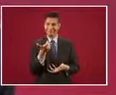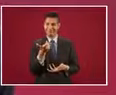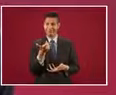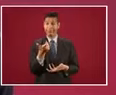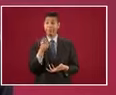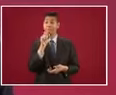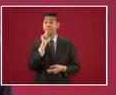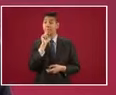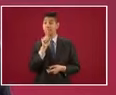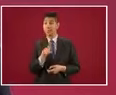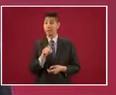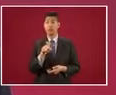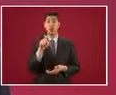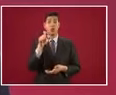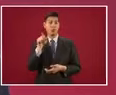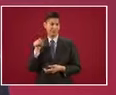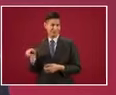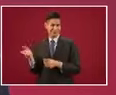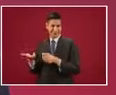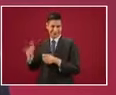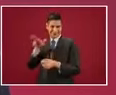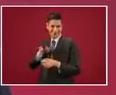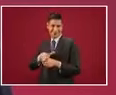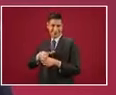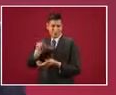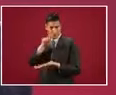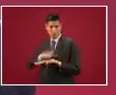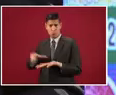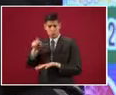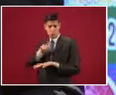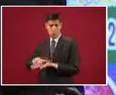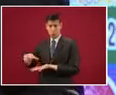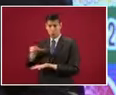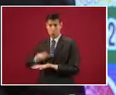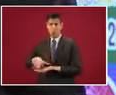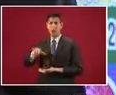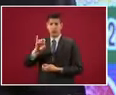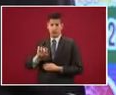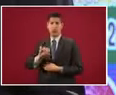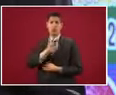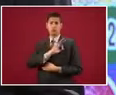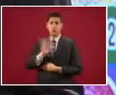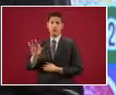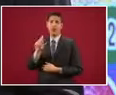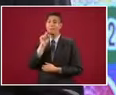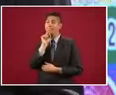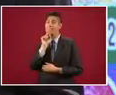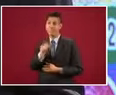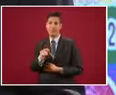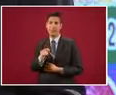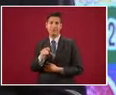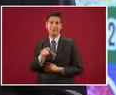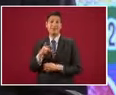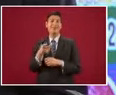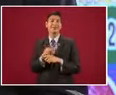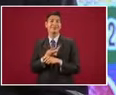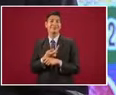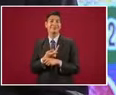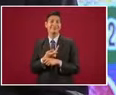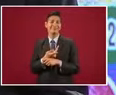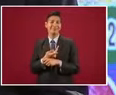se puedan comprar los equipos médicos y se resuelva lo de